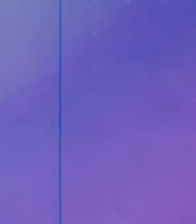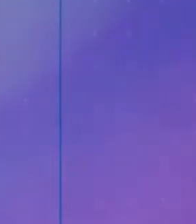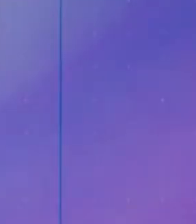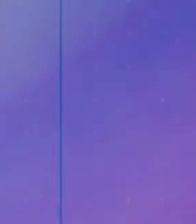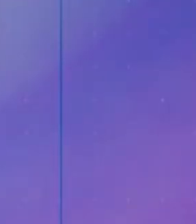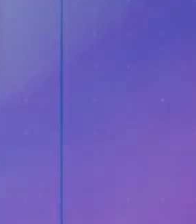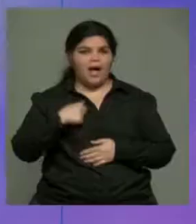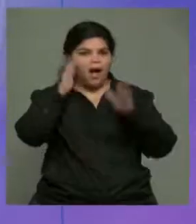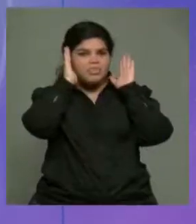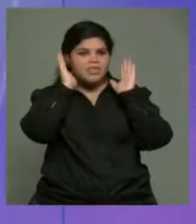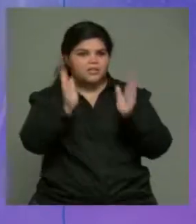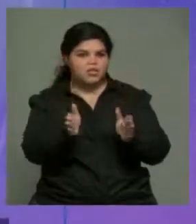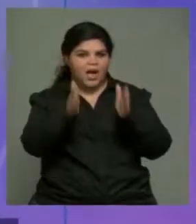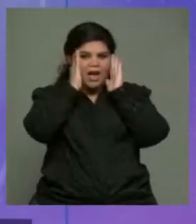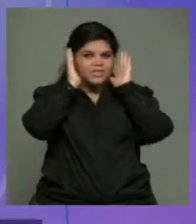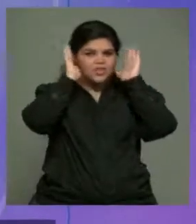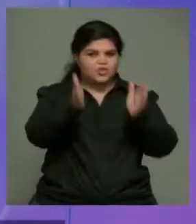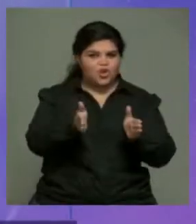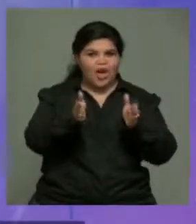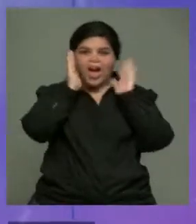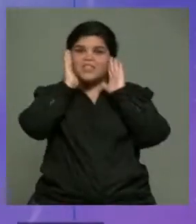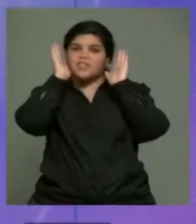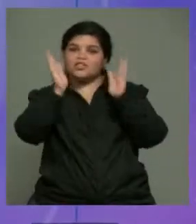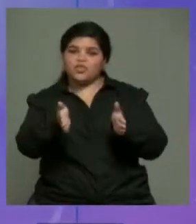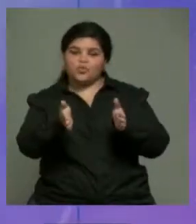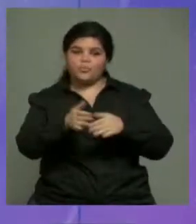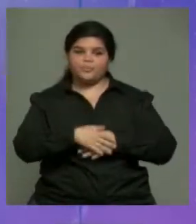Atención, atención, presta atención, presta atención.